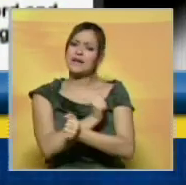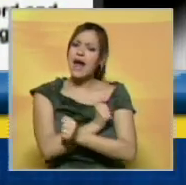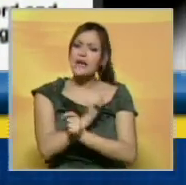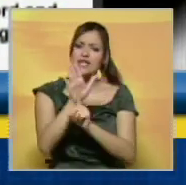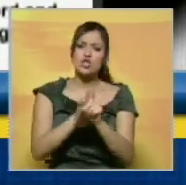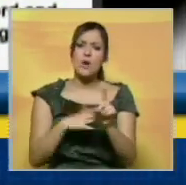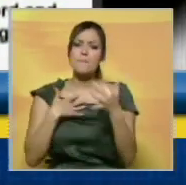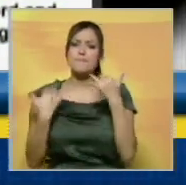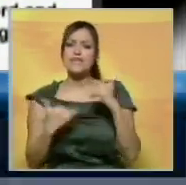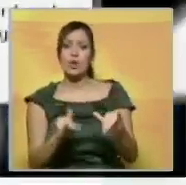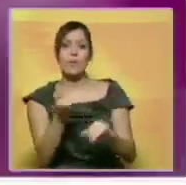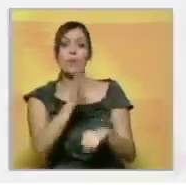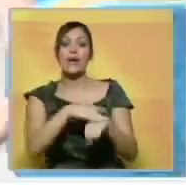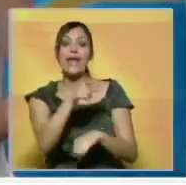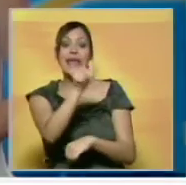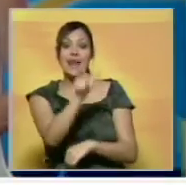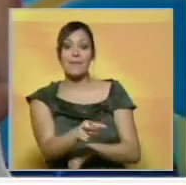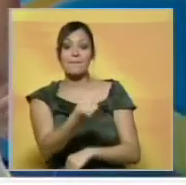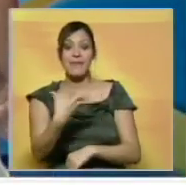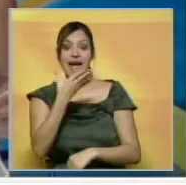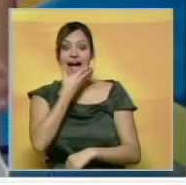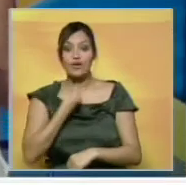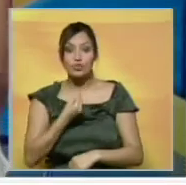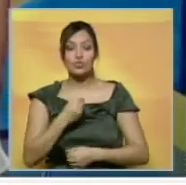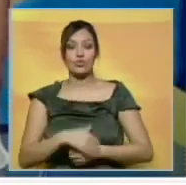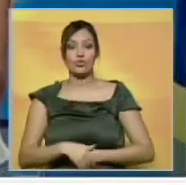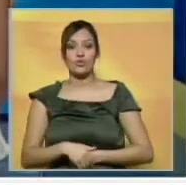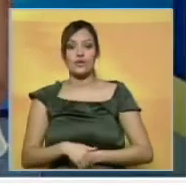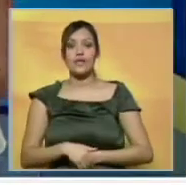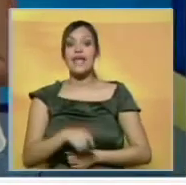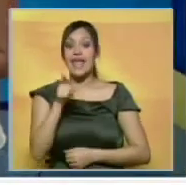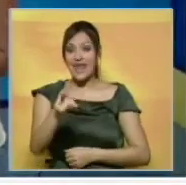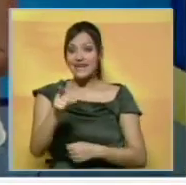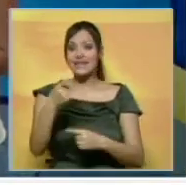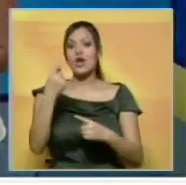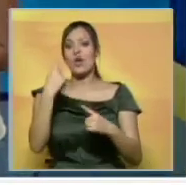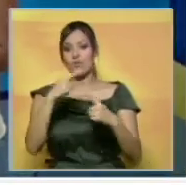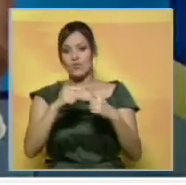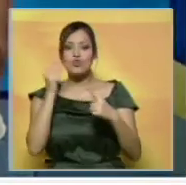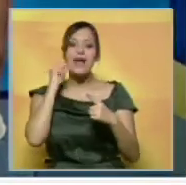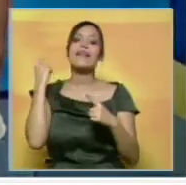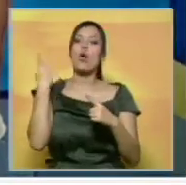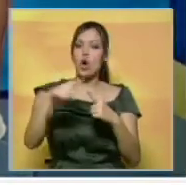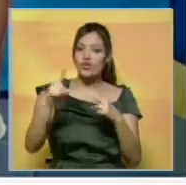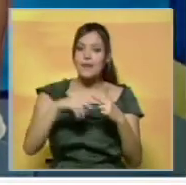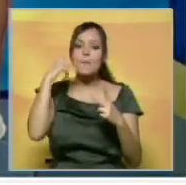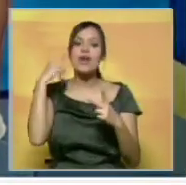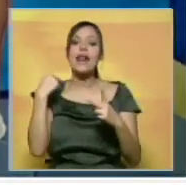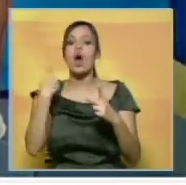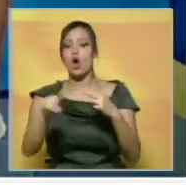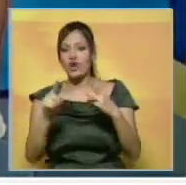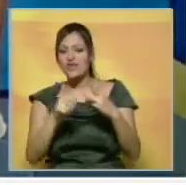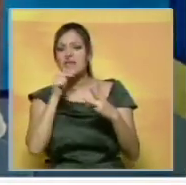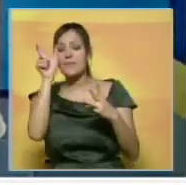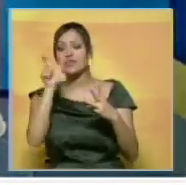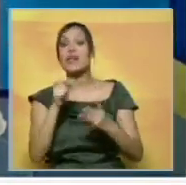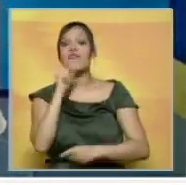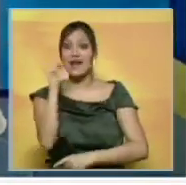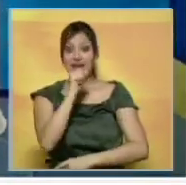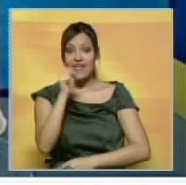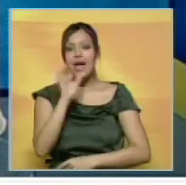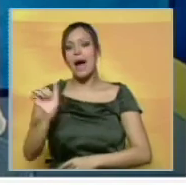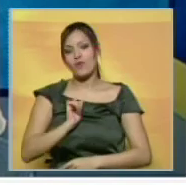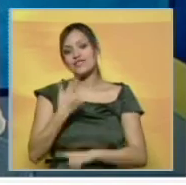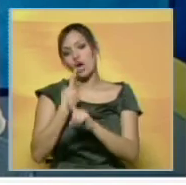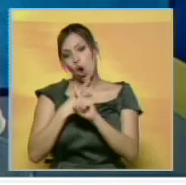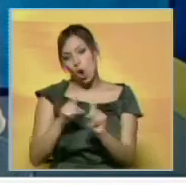mi hijo que es blanco". Y hablando de Madonna, ella, Beyoncé y Katy Perry serán tan solo algunas de las estrellas que cantarán en la gala